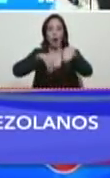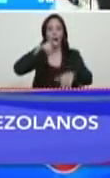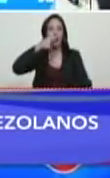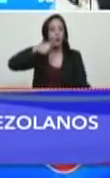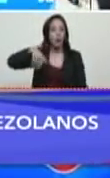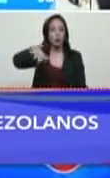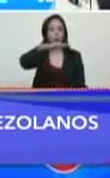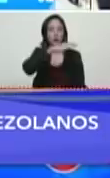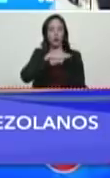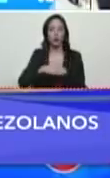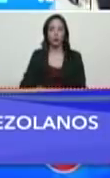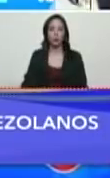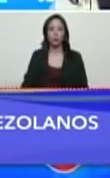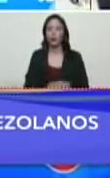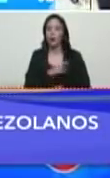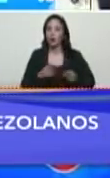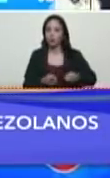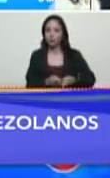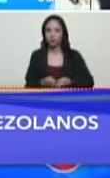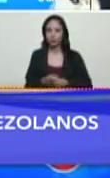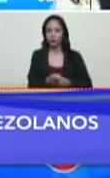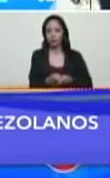belleza, de los ríos,